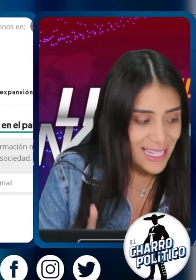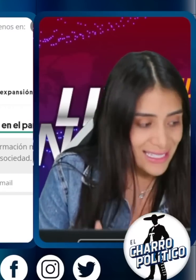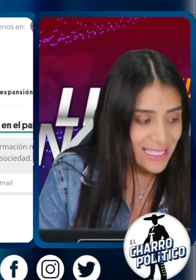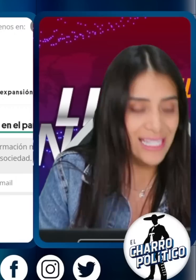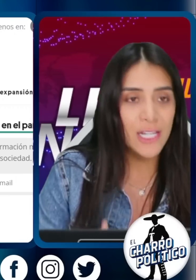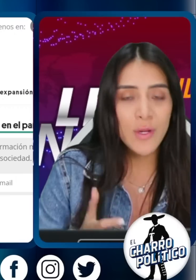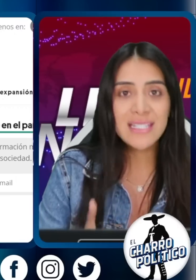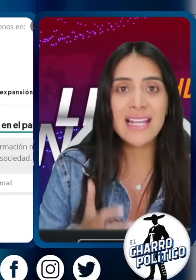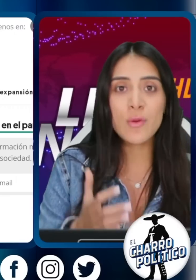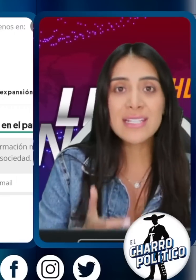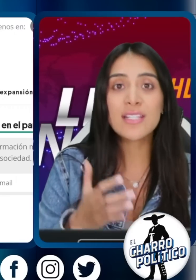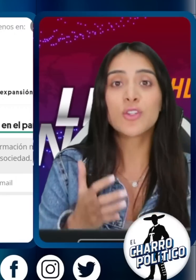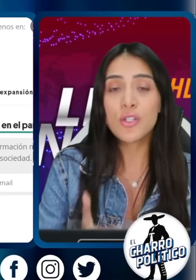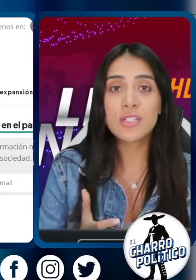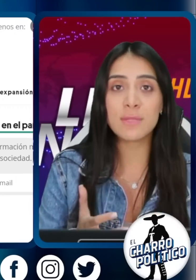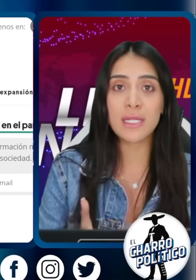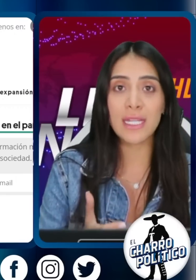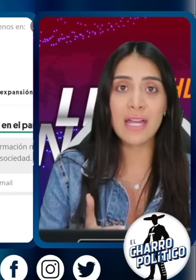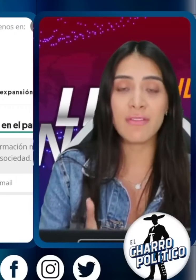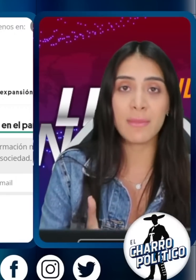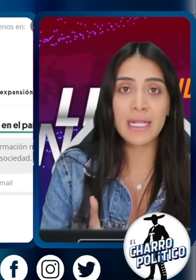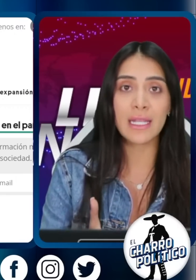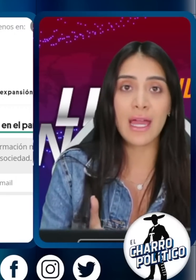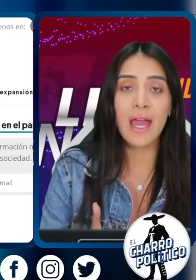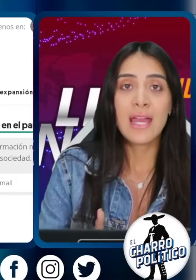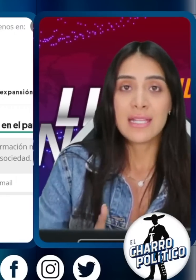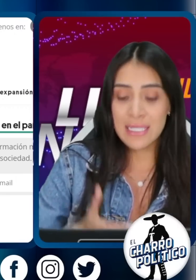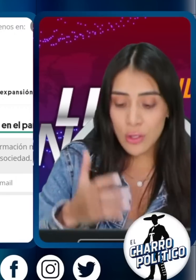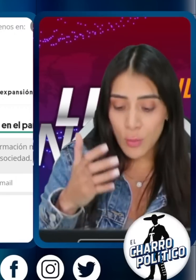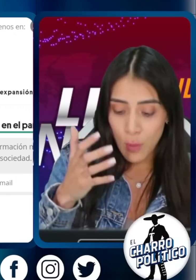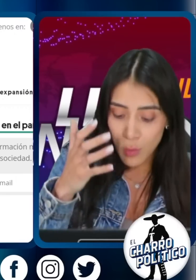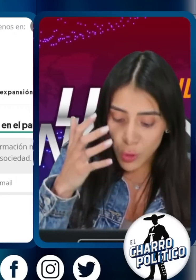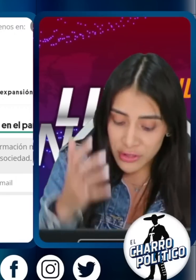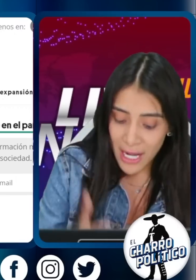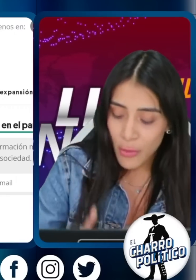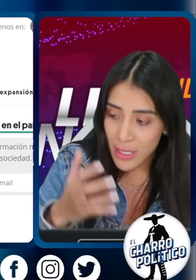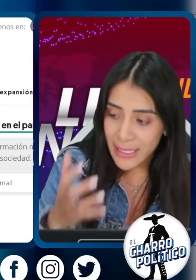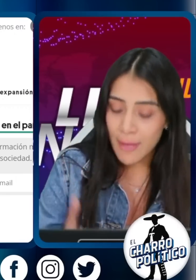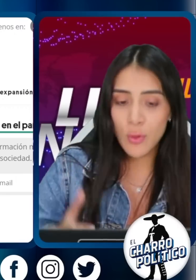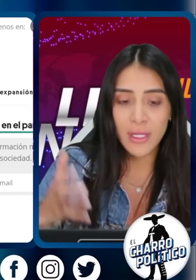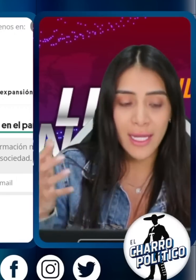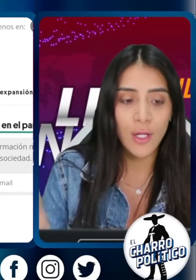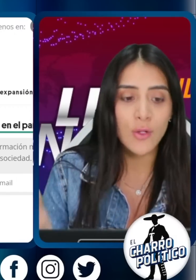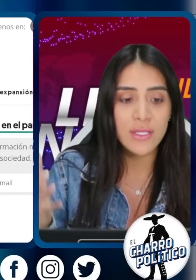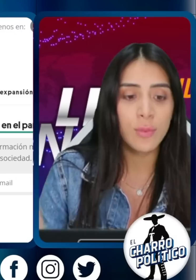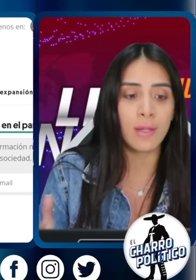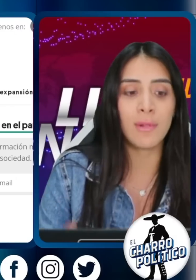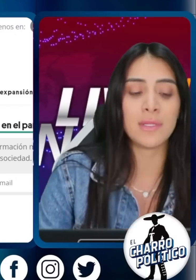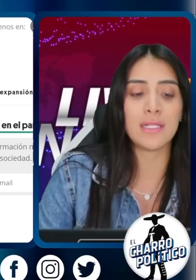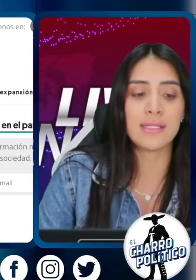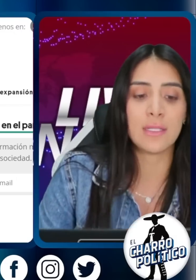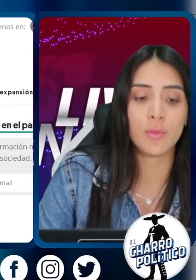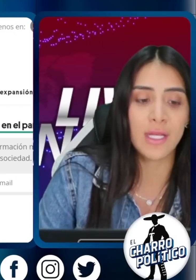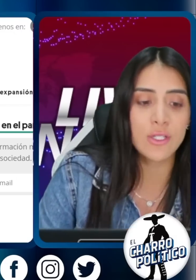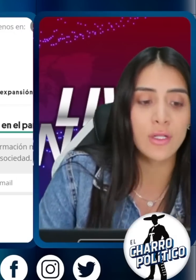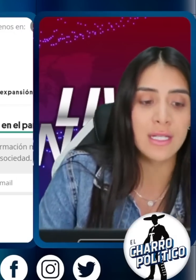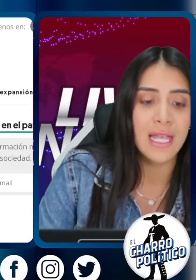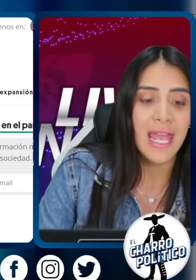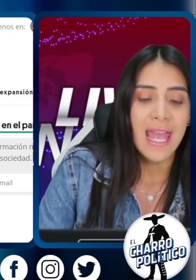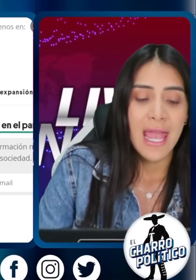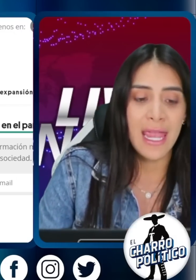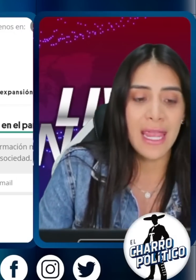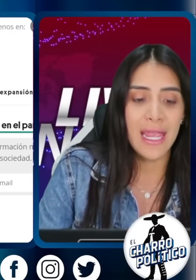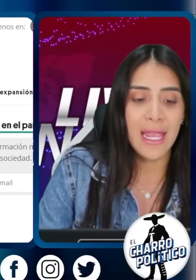hasta aquí. Y no es entonces, mi querida familia, sino mostrando el ejemplo de que no se pueden permitir este tipo de